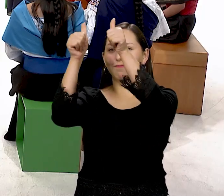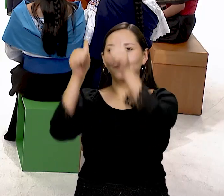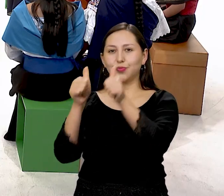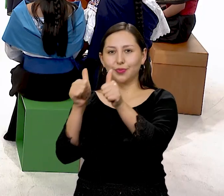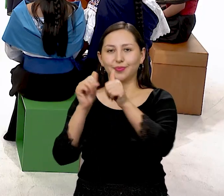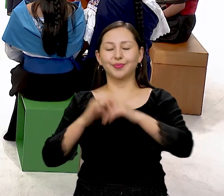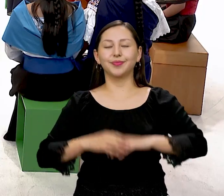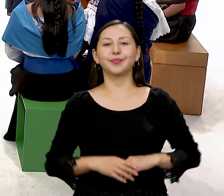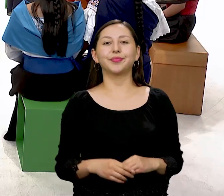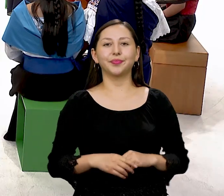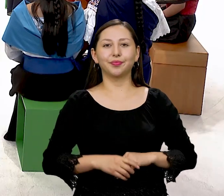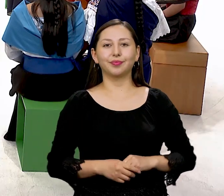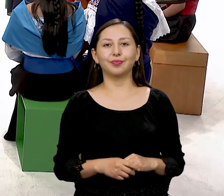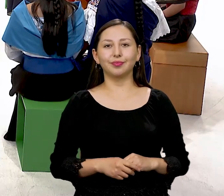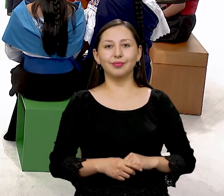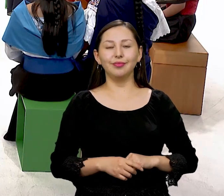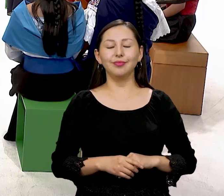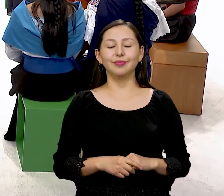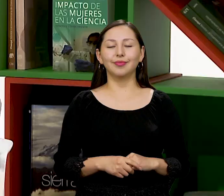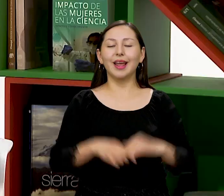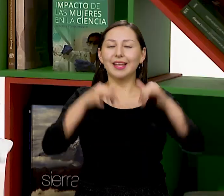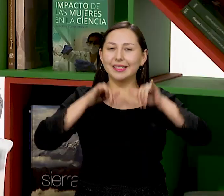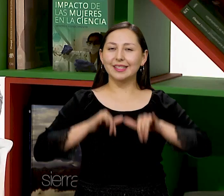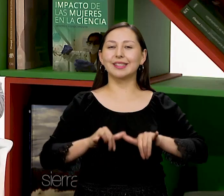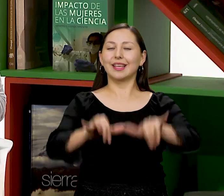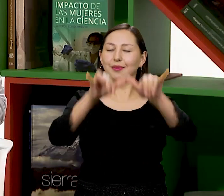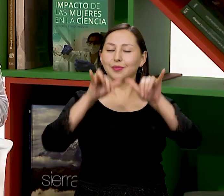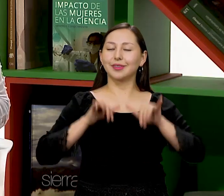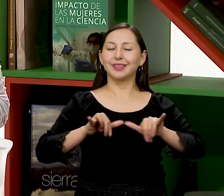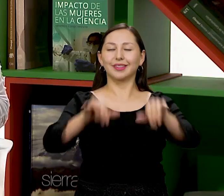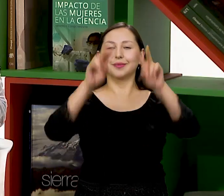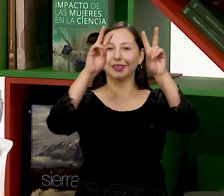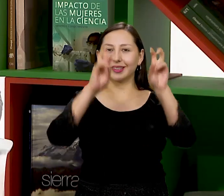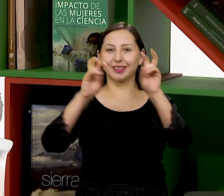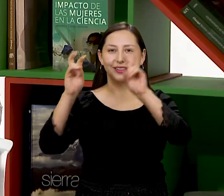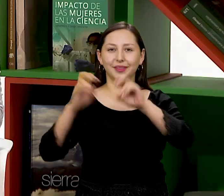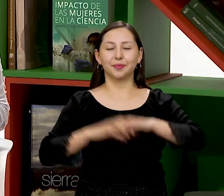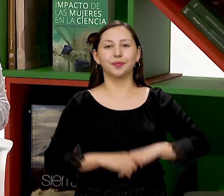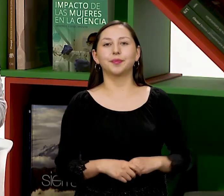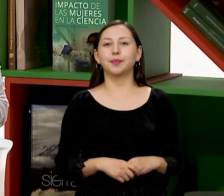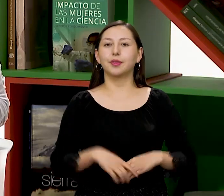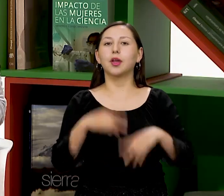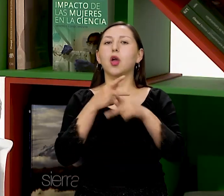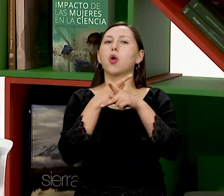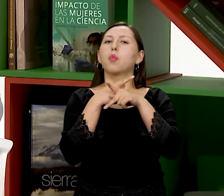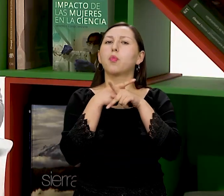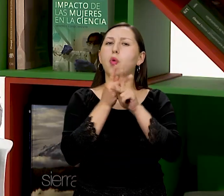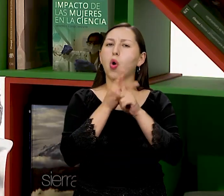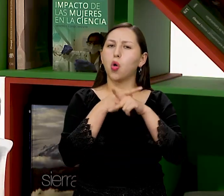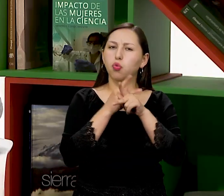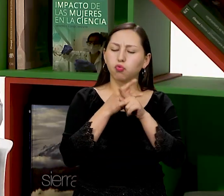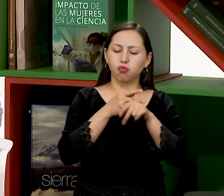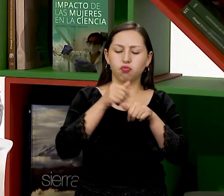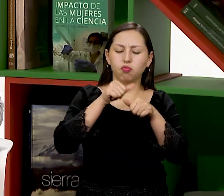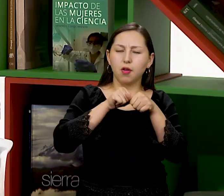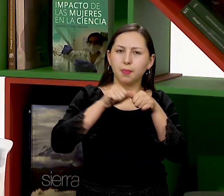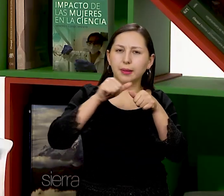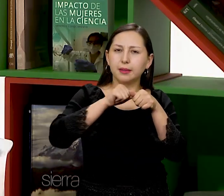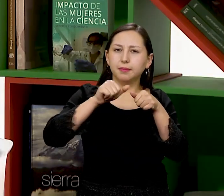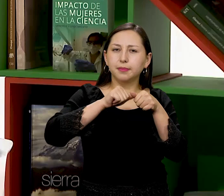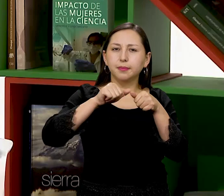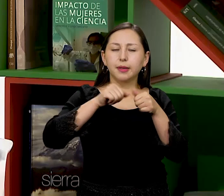diálogo. Empecemos más bien, continuemos con lo que nos estabas contando al inicio. La producción de